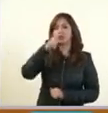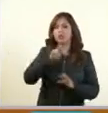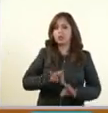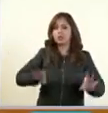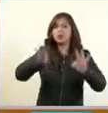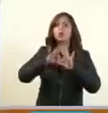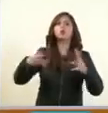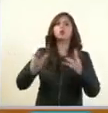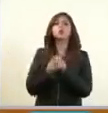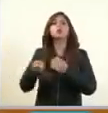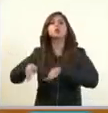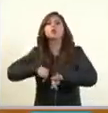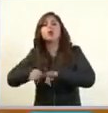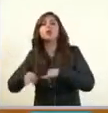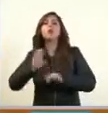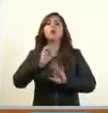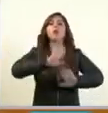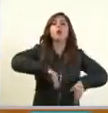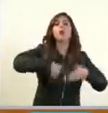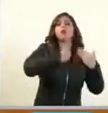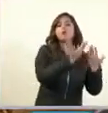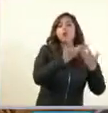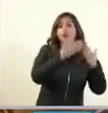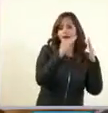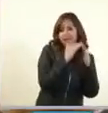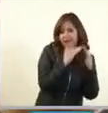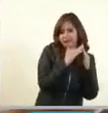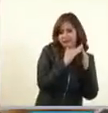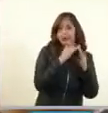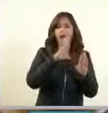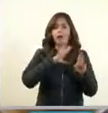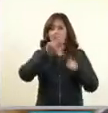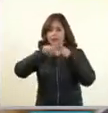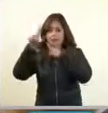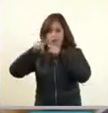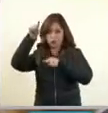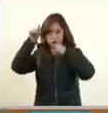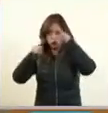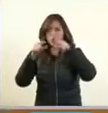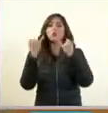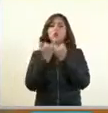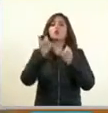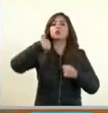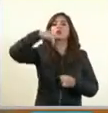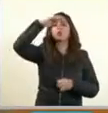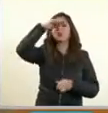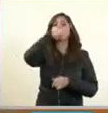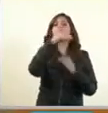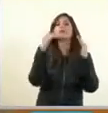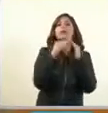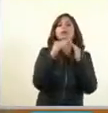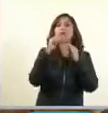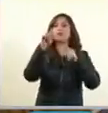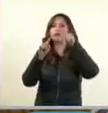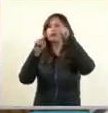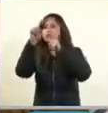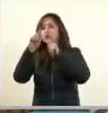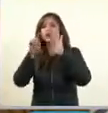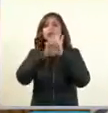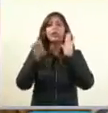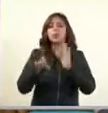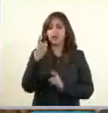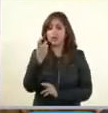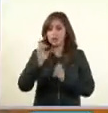en el trabajo y fuera de casa hay jerarquías, que en casa existan jerarquías, porque esto va a enseñar, en este caso, por ejemplo, a